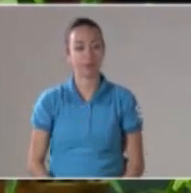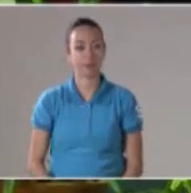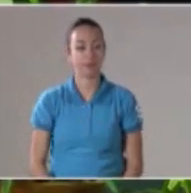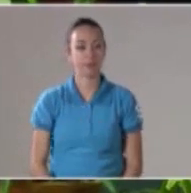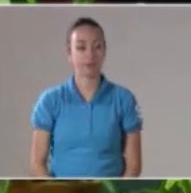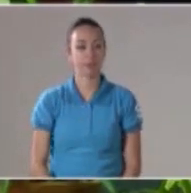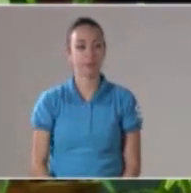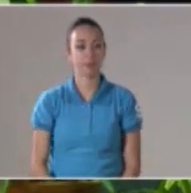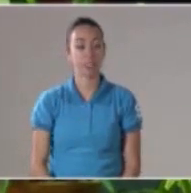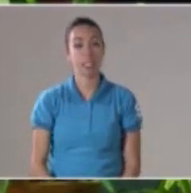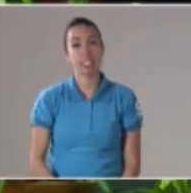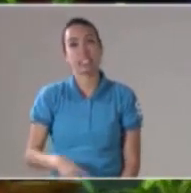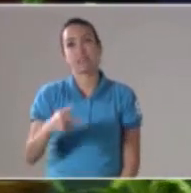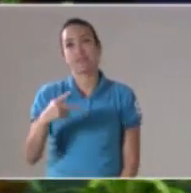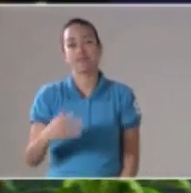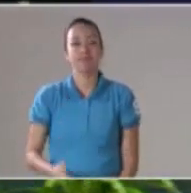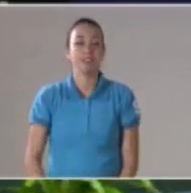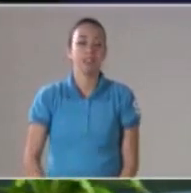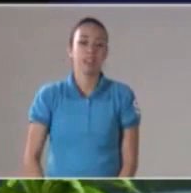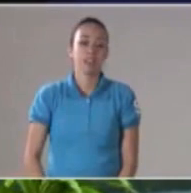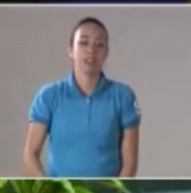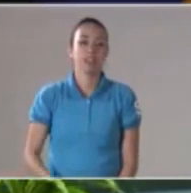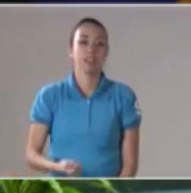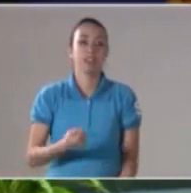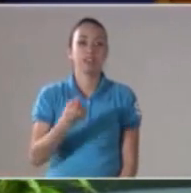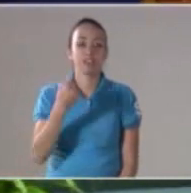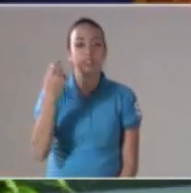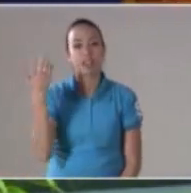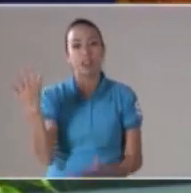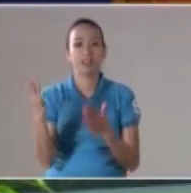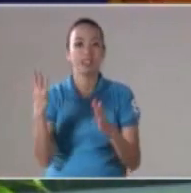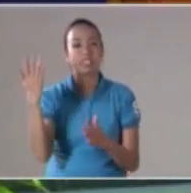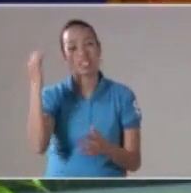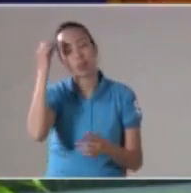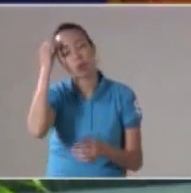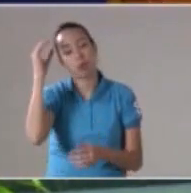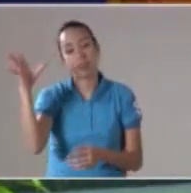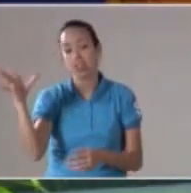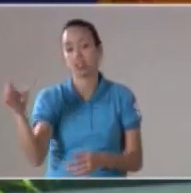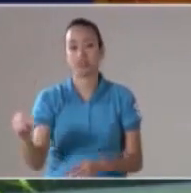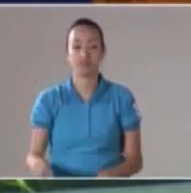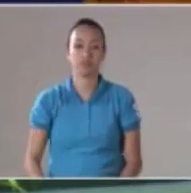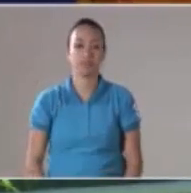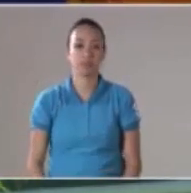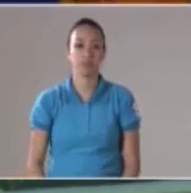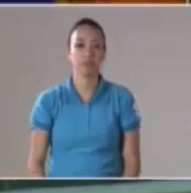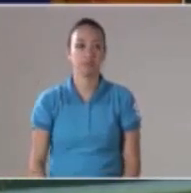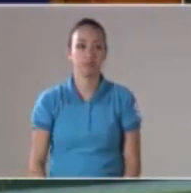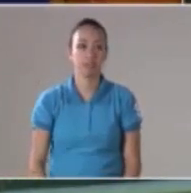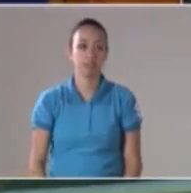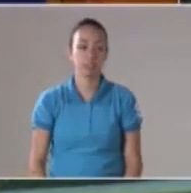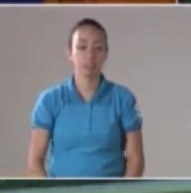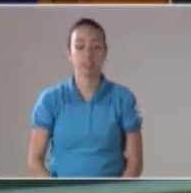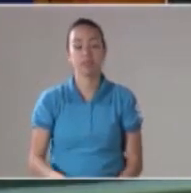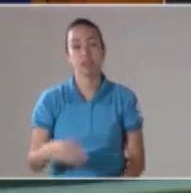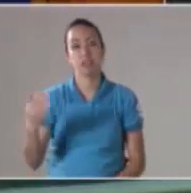Es más, hasta se les olvidó que sirvieron. Ya pasó tanto tiempo que ni siquiera